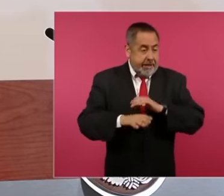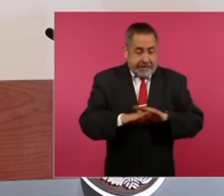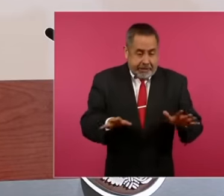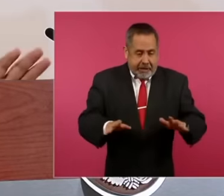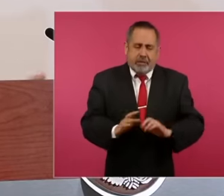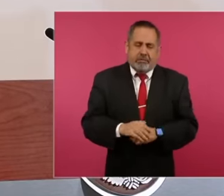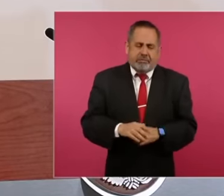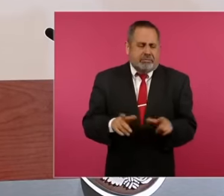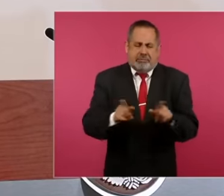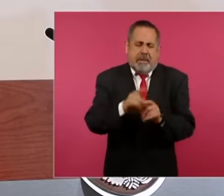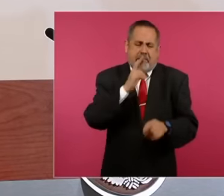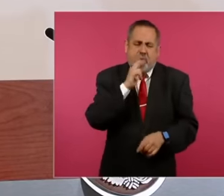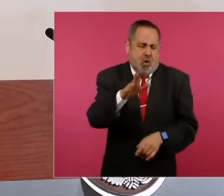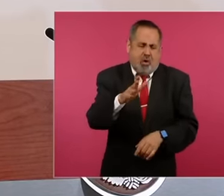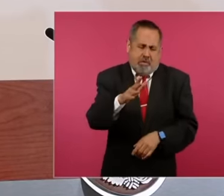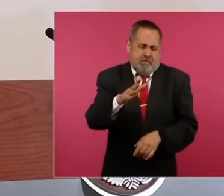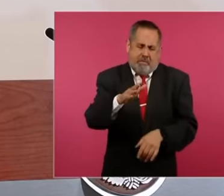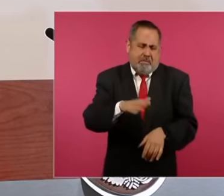Es lo más sano,